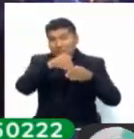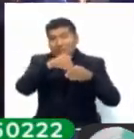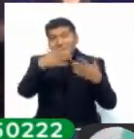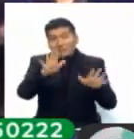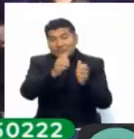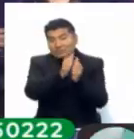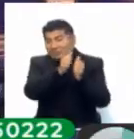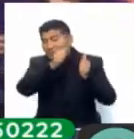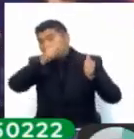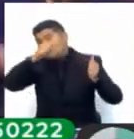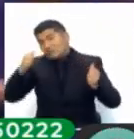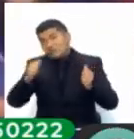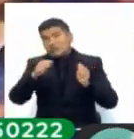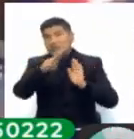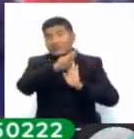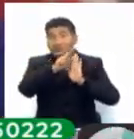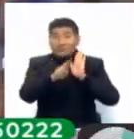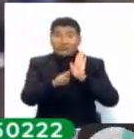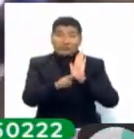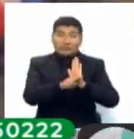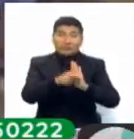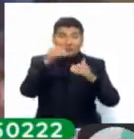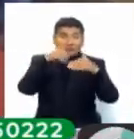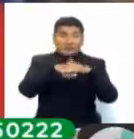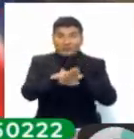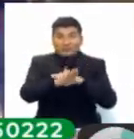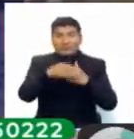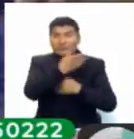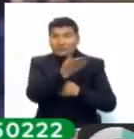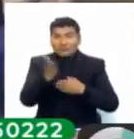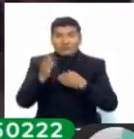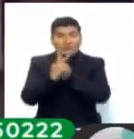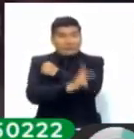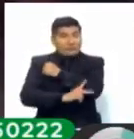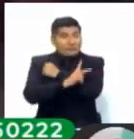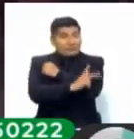principios de objetividad y de no intervención en asuntos internos de